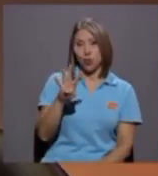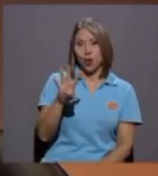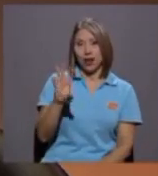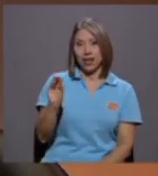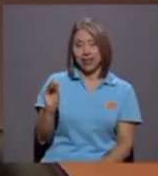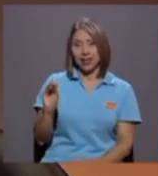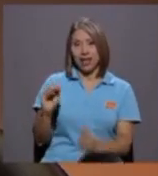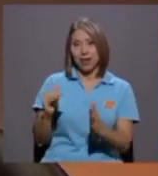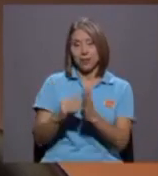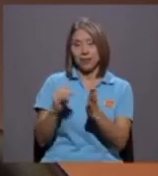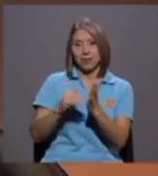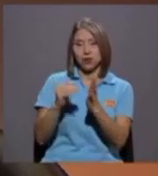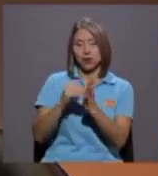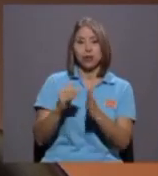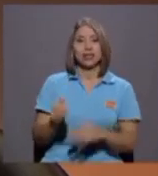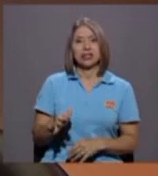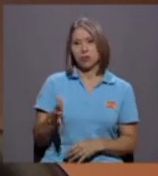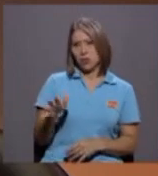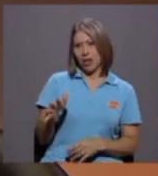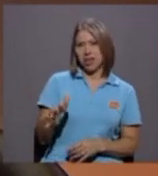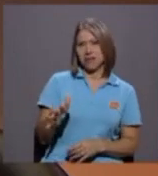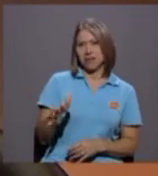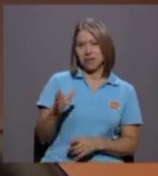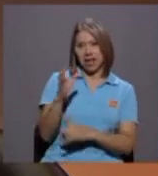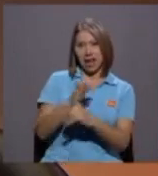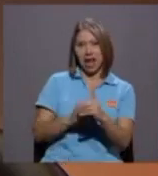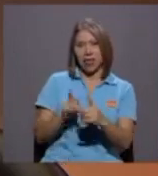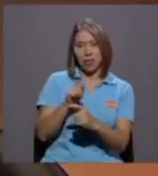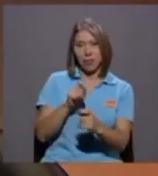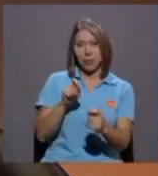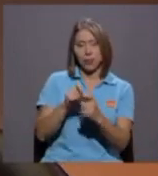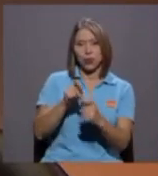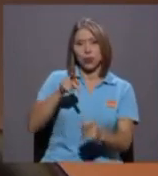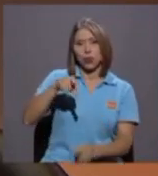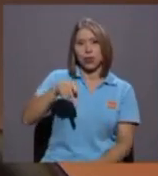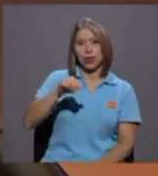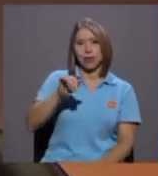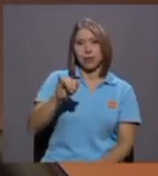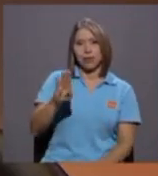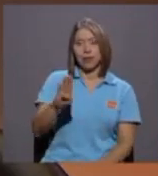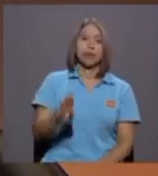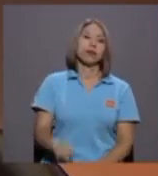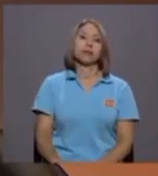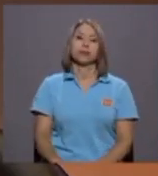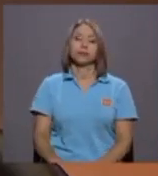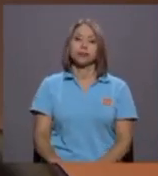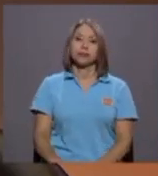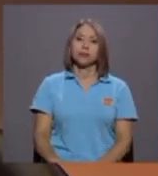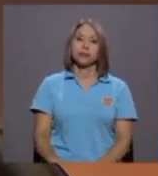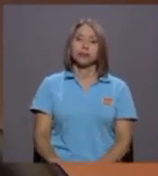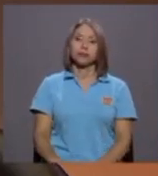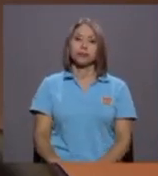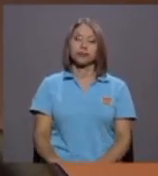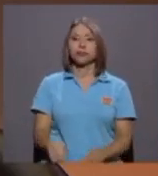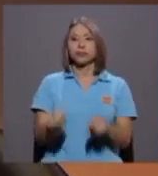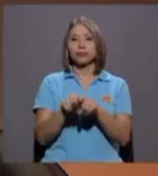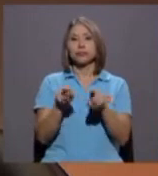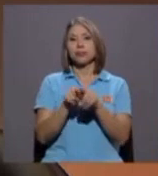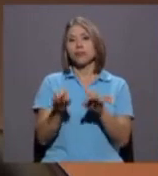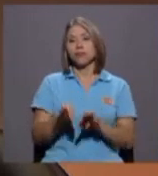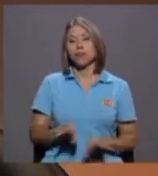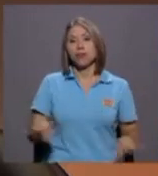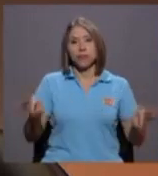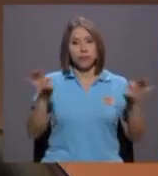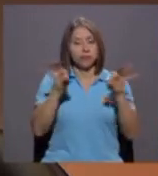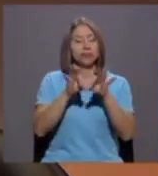340.000 millones por ahí, cada punto del PIB. Okay. Eso es, ¿verdad? Entonces, luego es importante también,